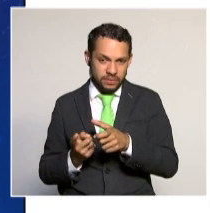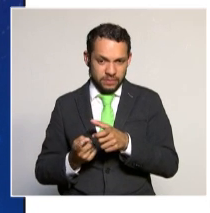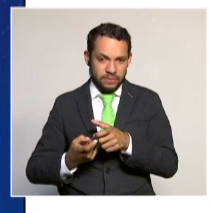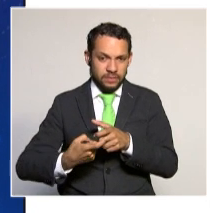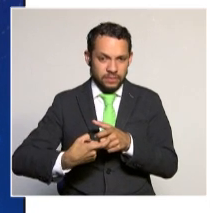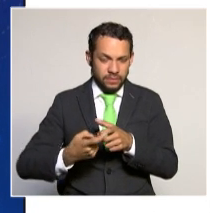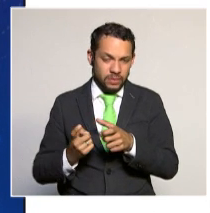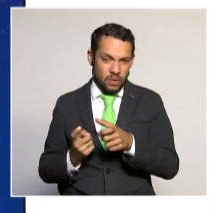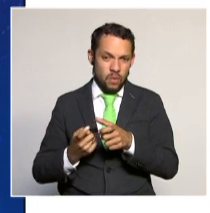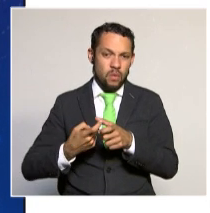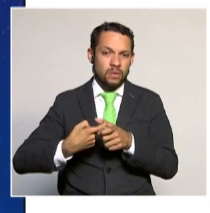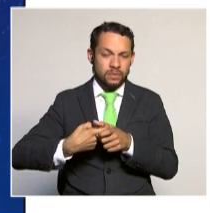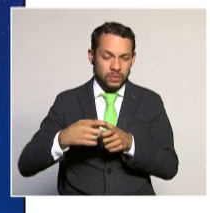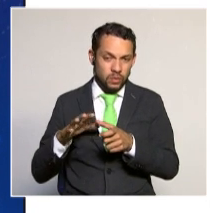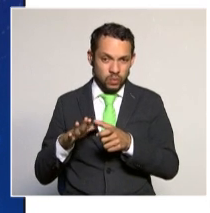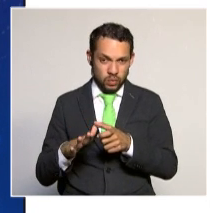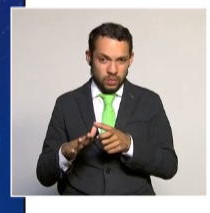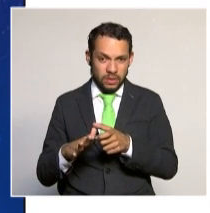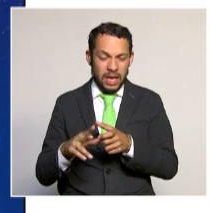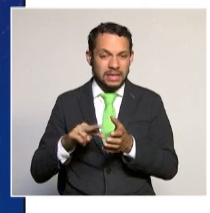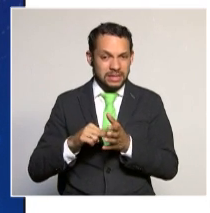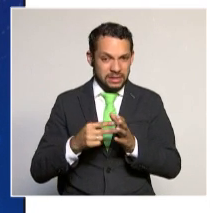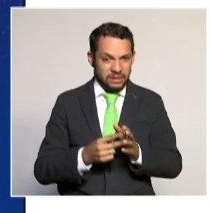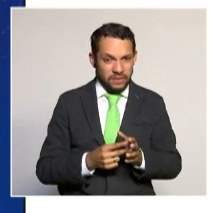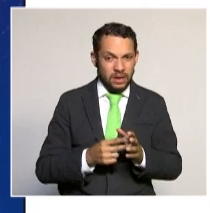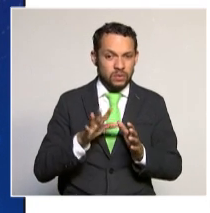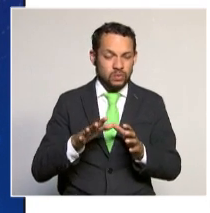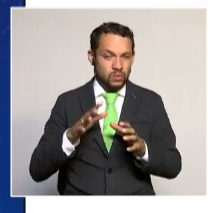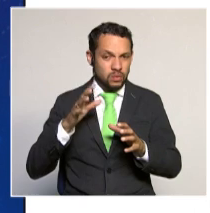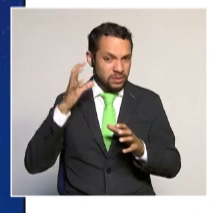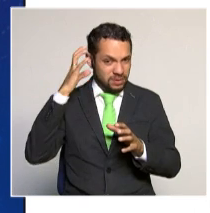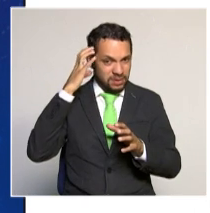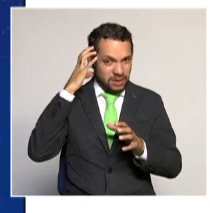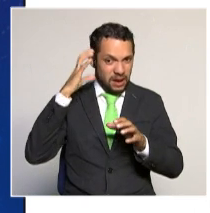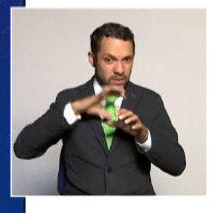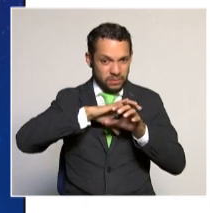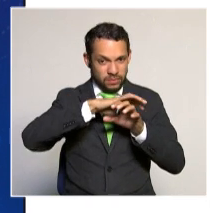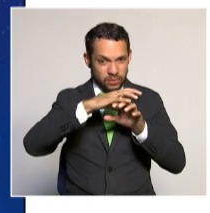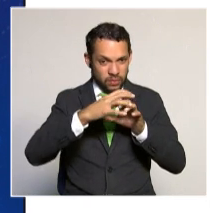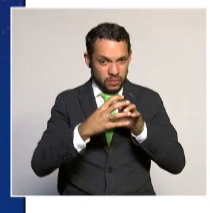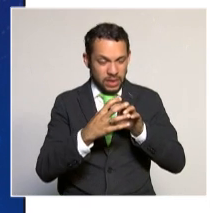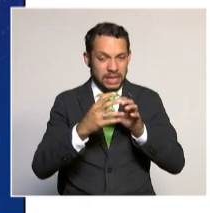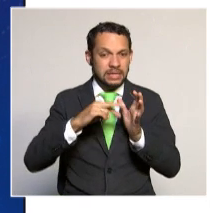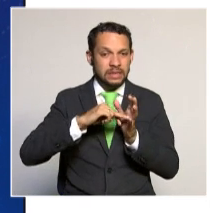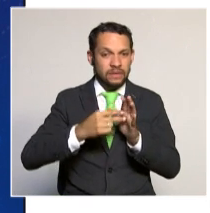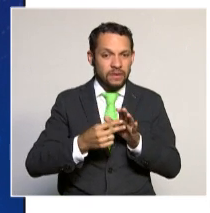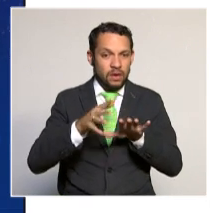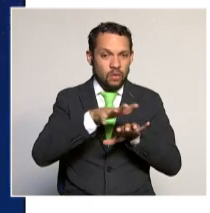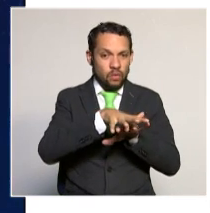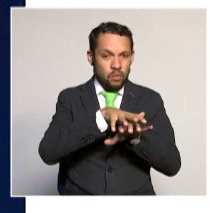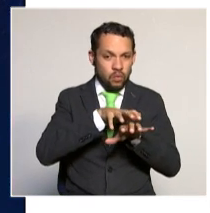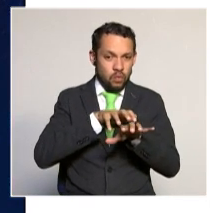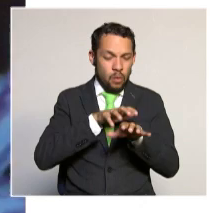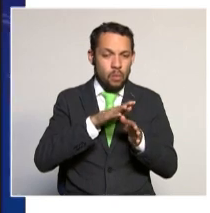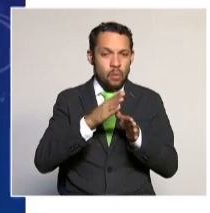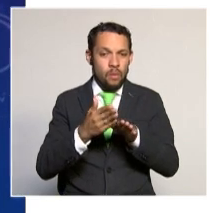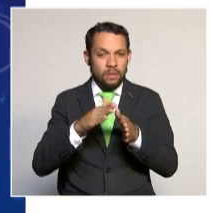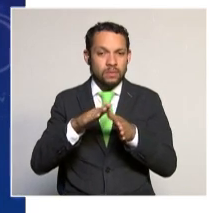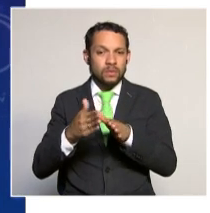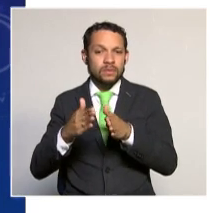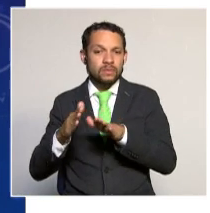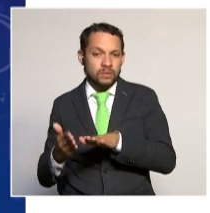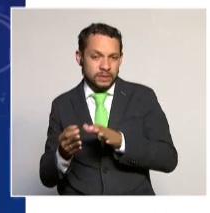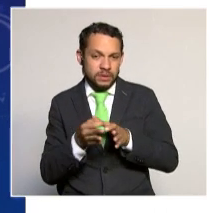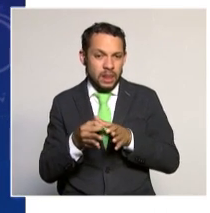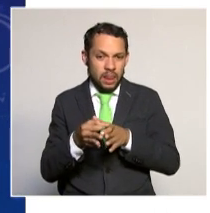perdiendo. Y como esos giros son corteza cerebral, entonces lo que están perdiendo son millones de neuronas. ¿Qué apoyo diagnóstico es ese o se